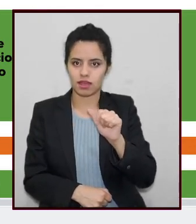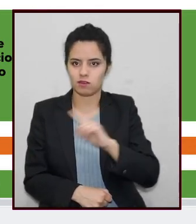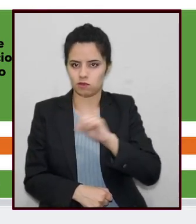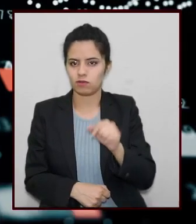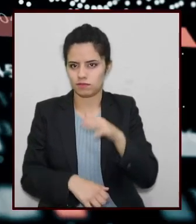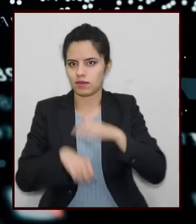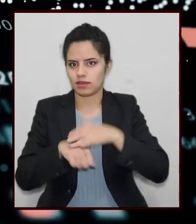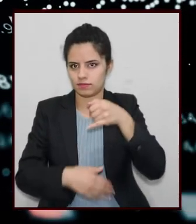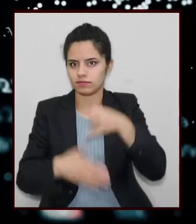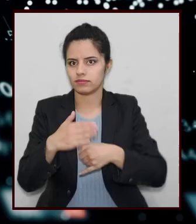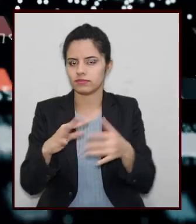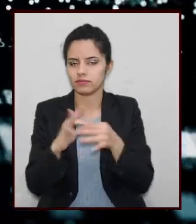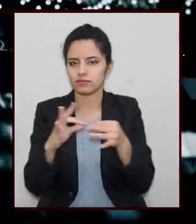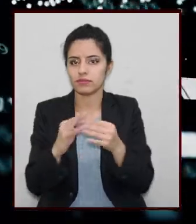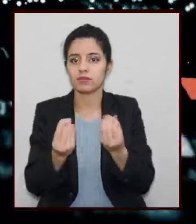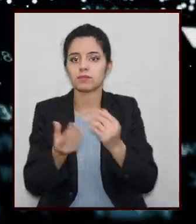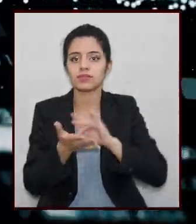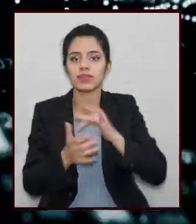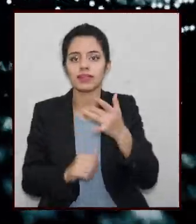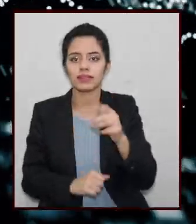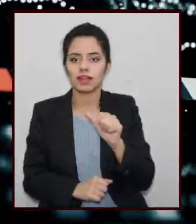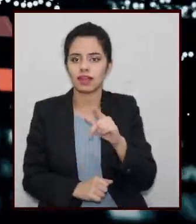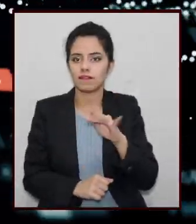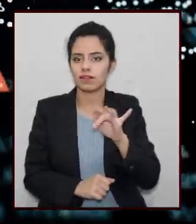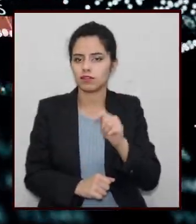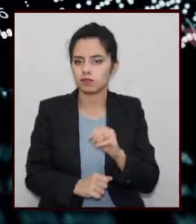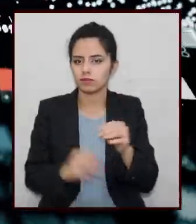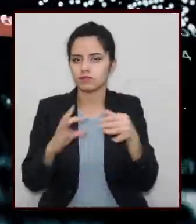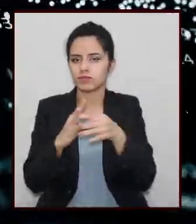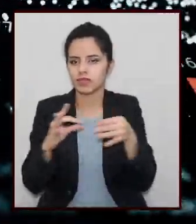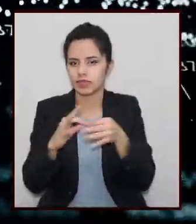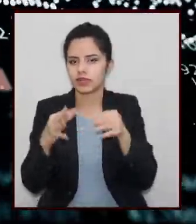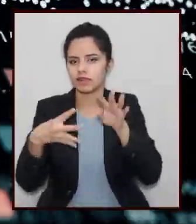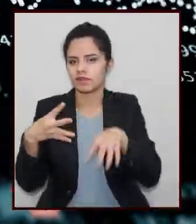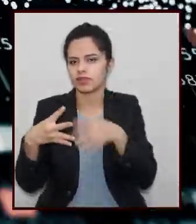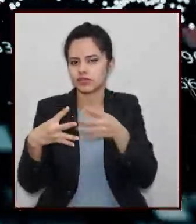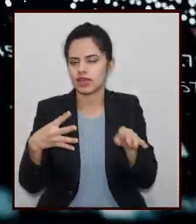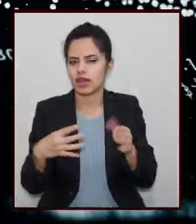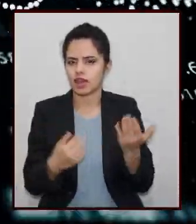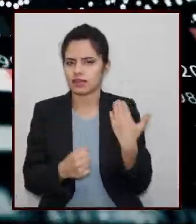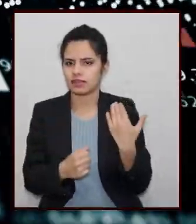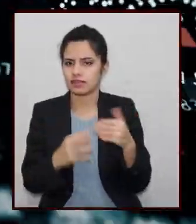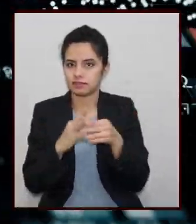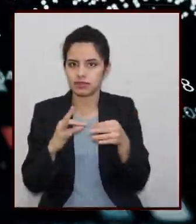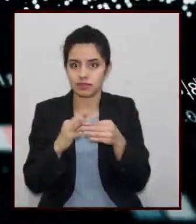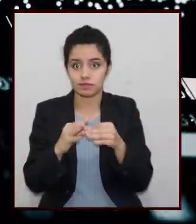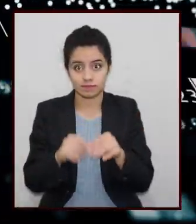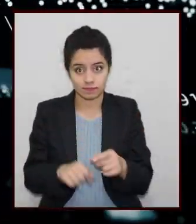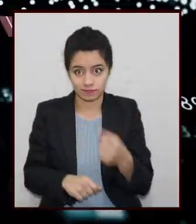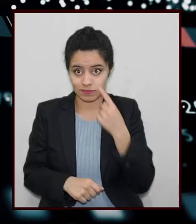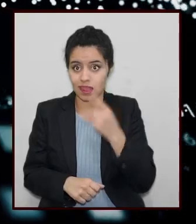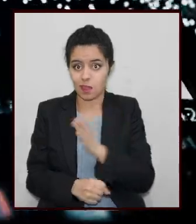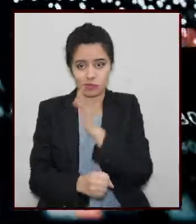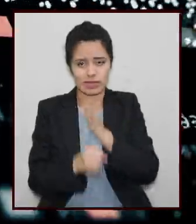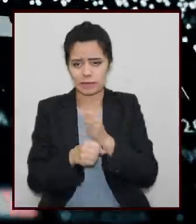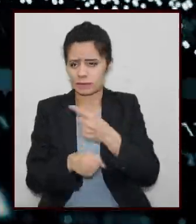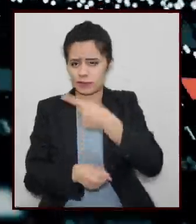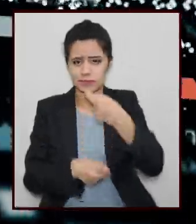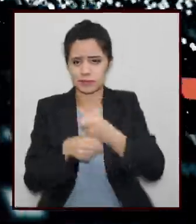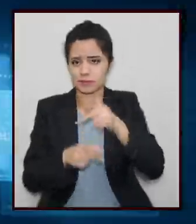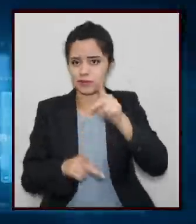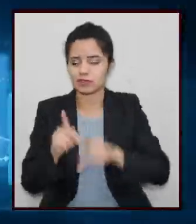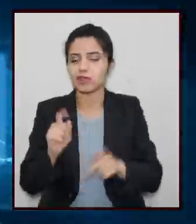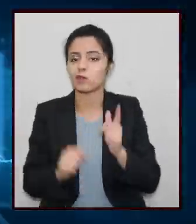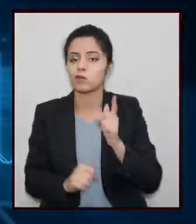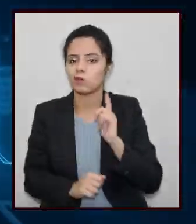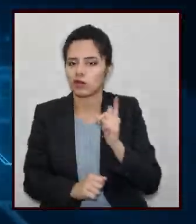su curiosidad. Muchas gracias a Alberto Candiani por esta cátedra de hojas de cálculo que nos acaba de dar. Y agárrense, porque apenas es la primera